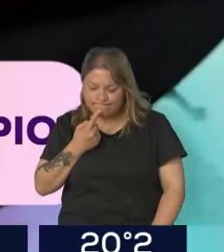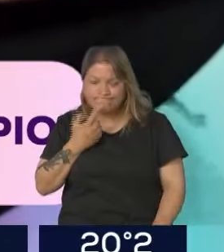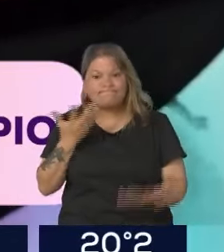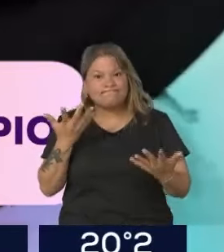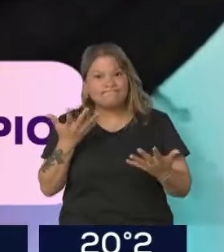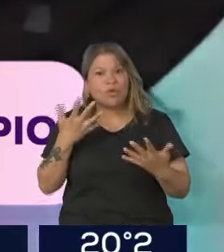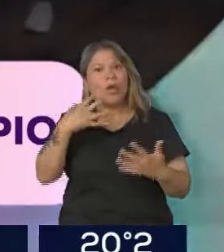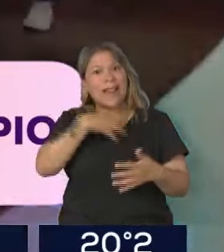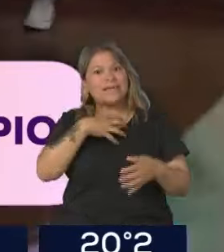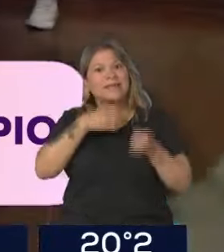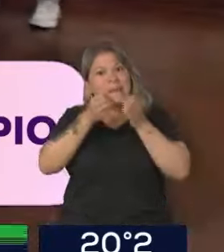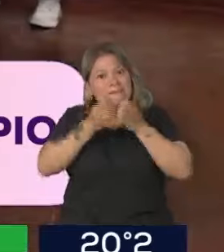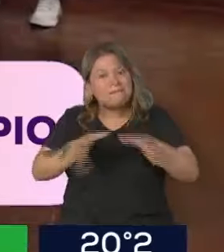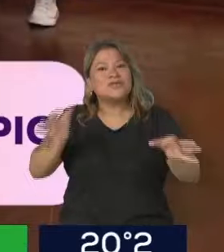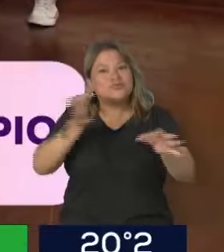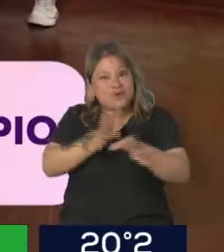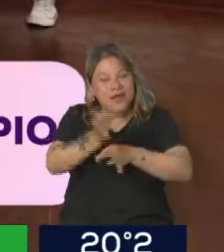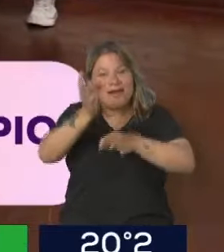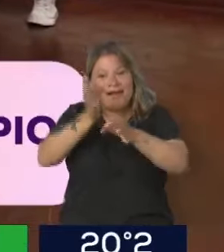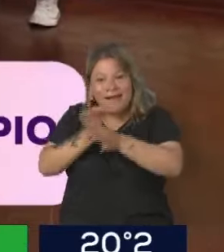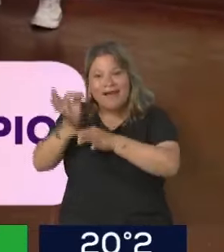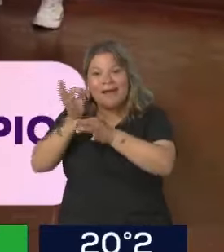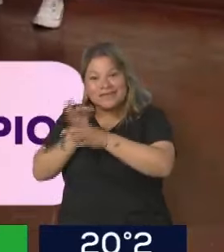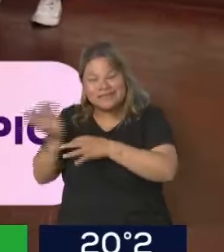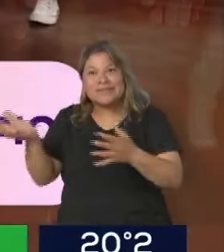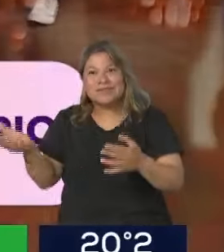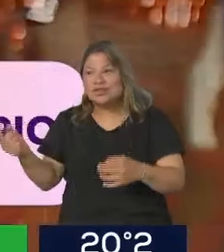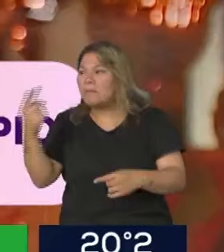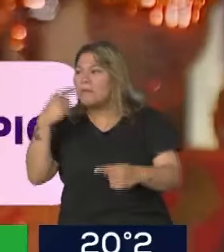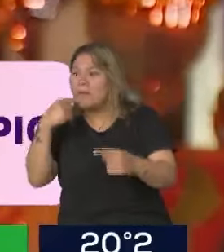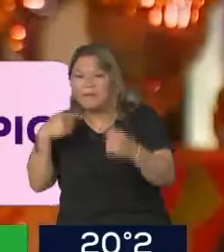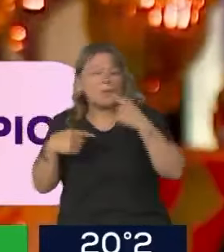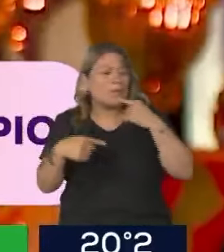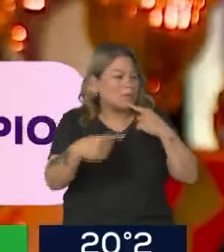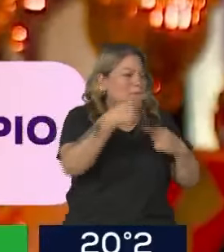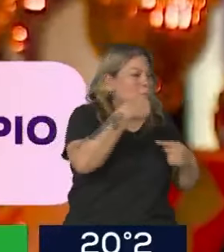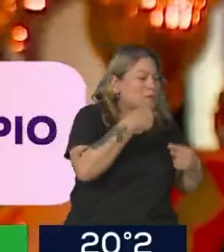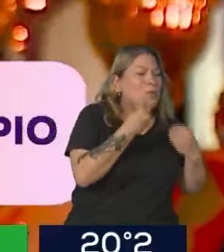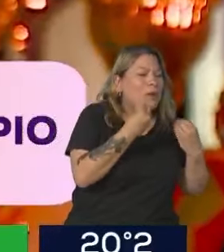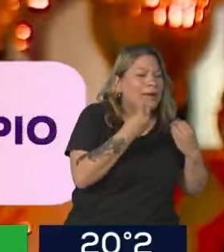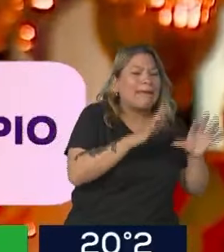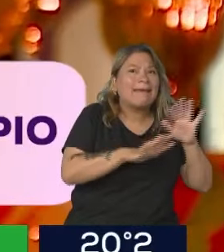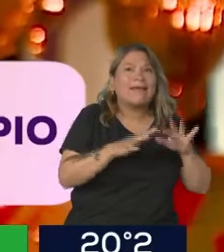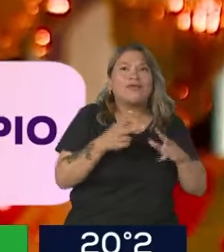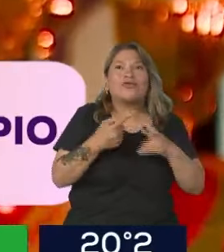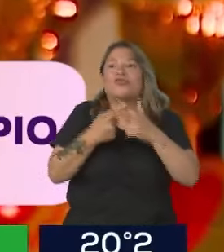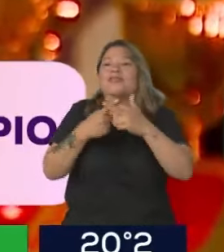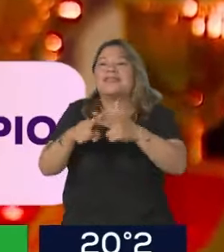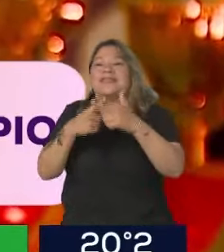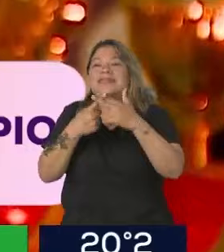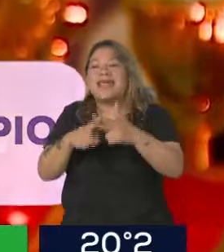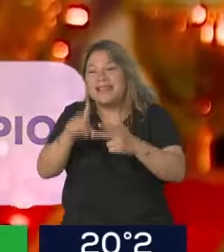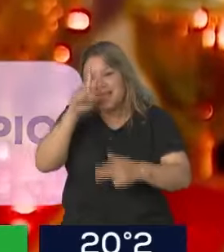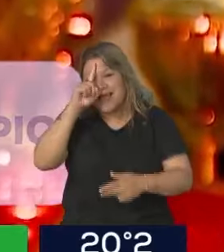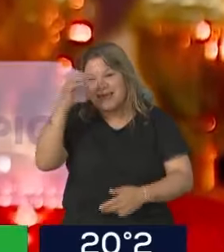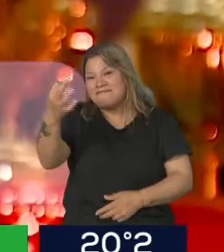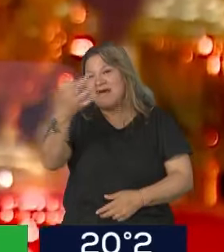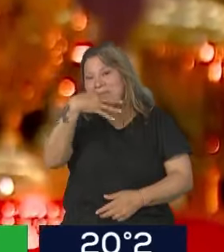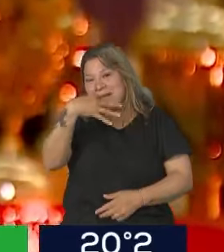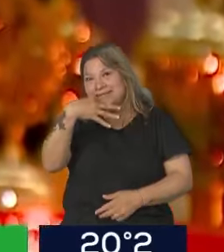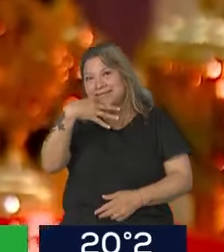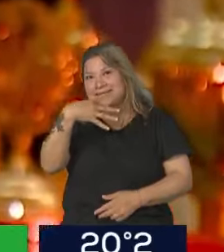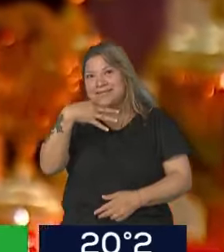clases. Y la cosa era que, como te contaba, todos me preguntaban, ¿y vos qué sos? Y yo le decía, yo soy técnica en farmacia y laboratorio.